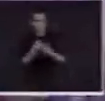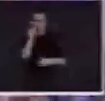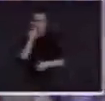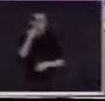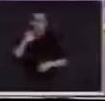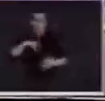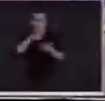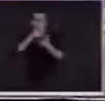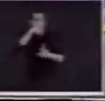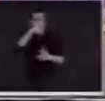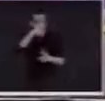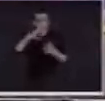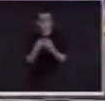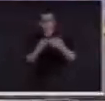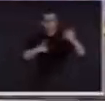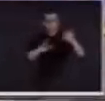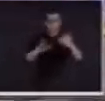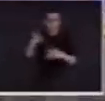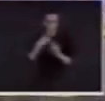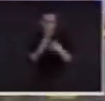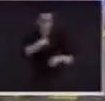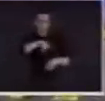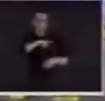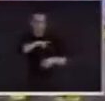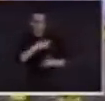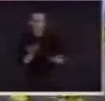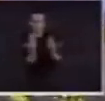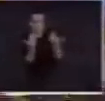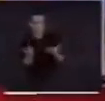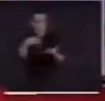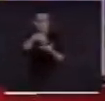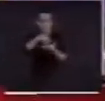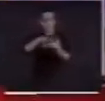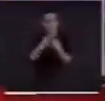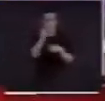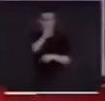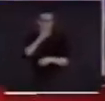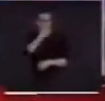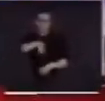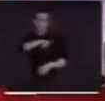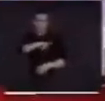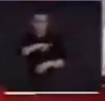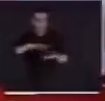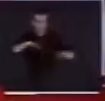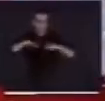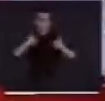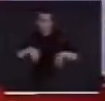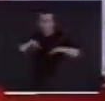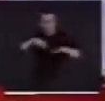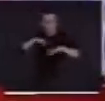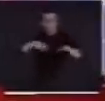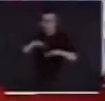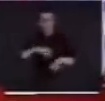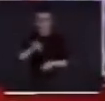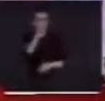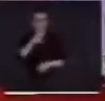carnaval baila con los sangas venga levántate Ven a cantar conmigo muévete baila con los